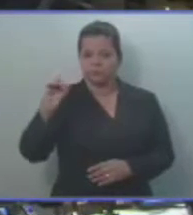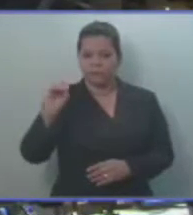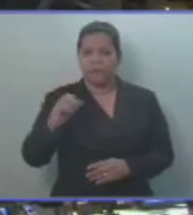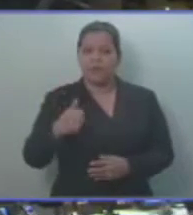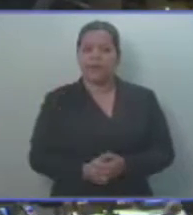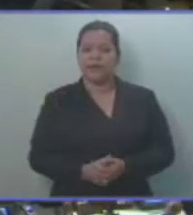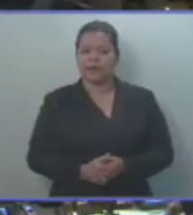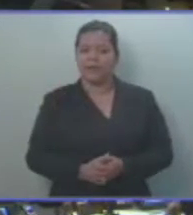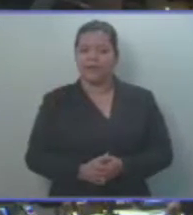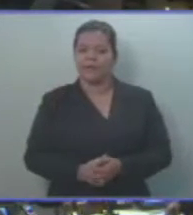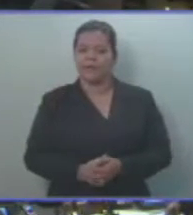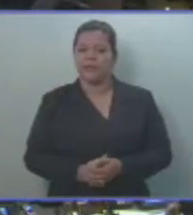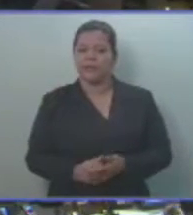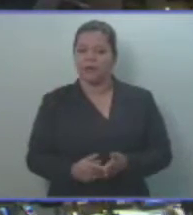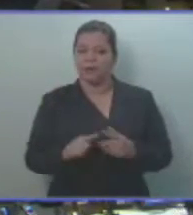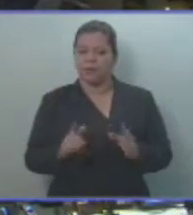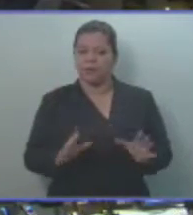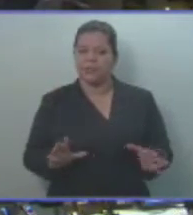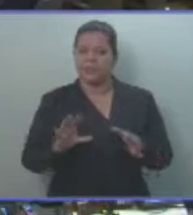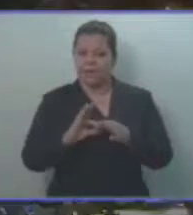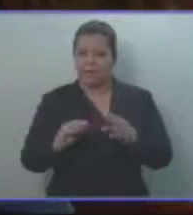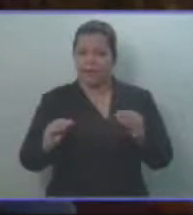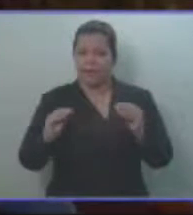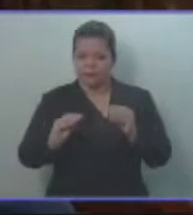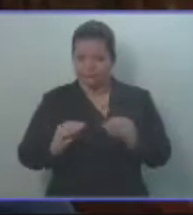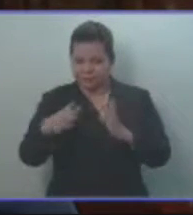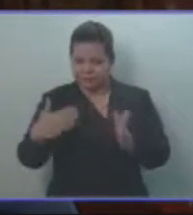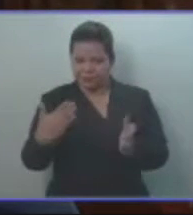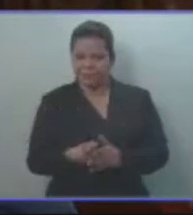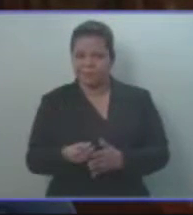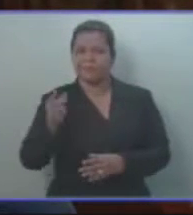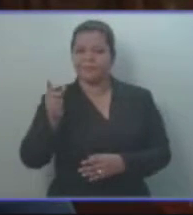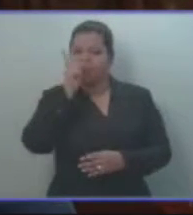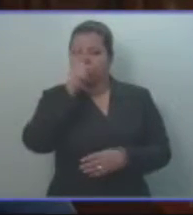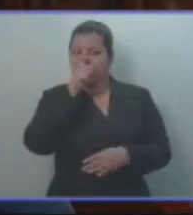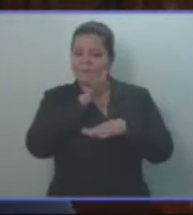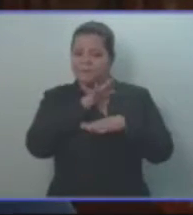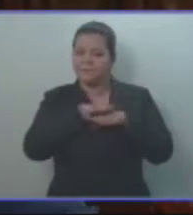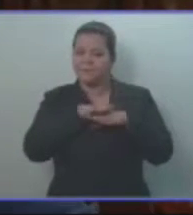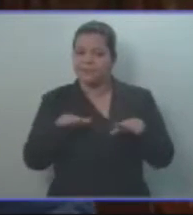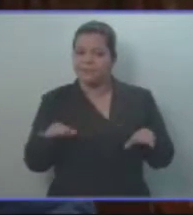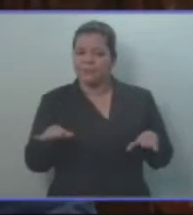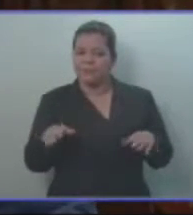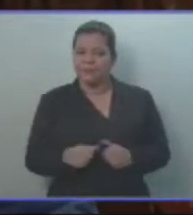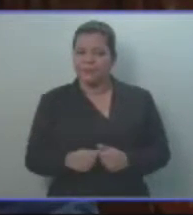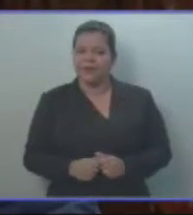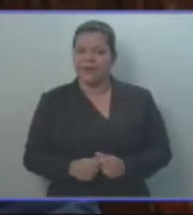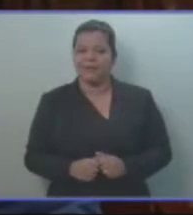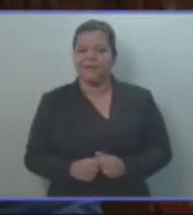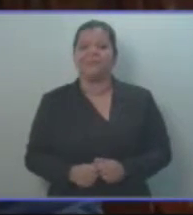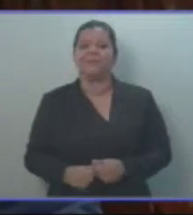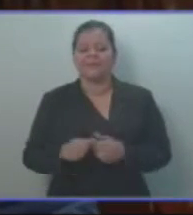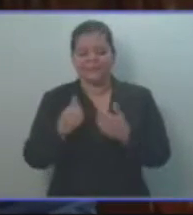Gracias, presidente. Nada más para sumarme al minuto de silencio que mi colega Mario Marroquín ha